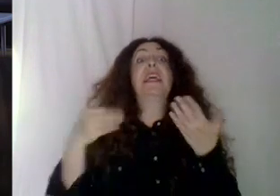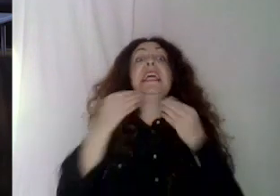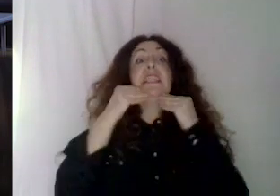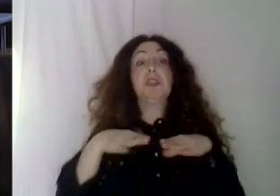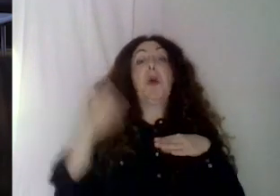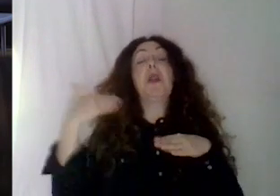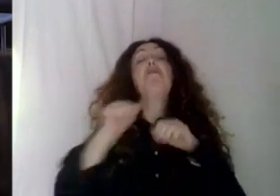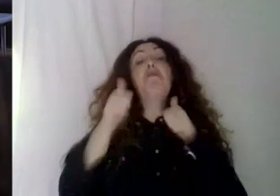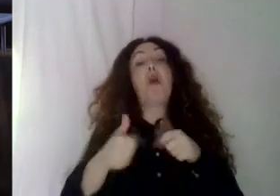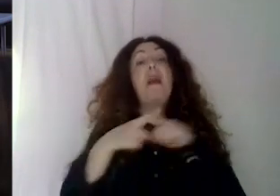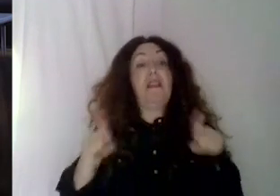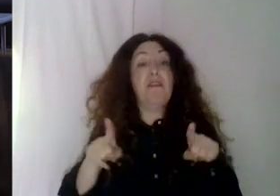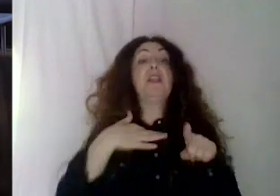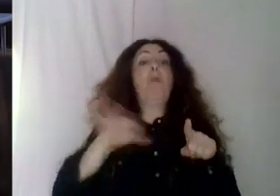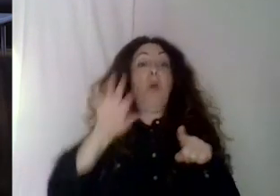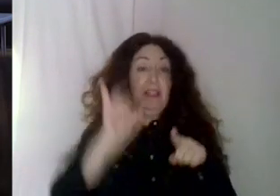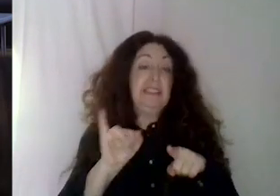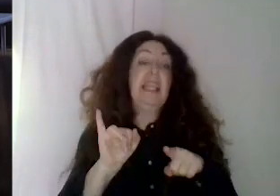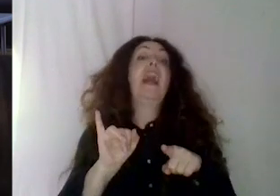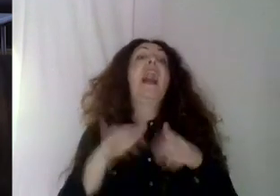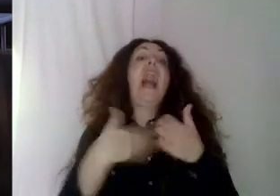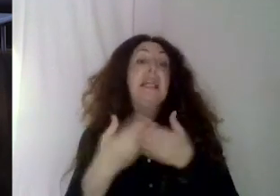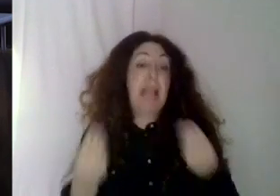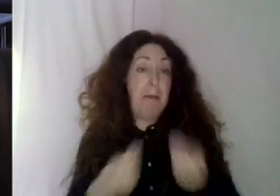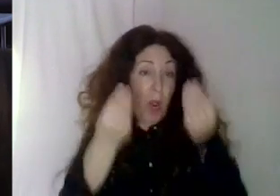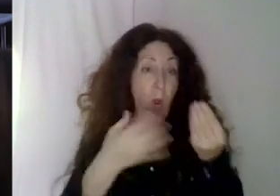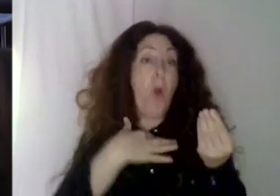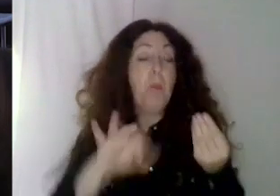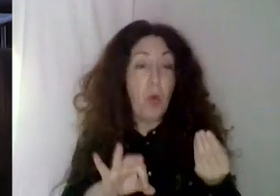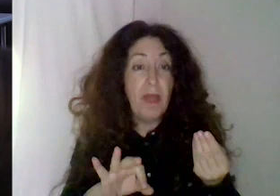nos enfrentamos en un análisis de fragmento, una cuestión muy particular,